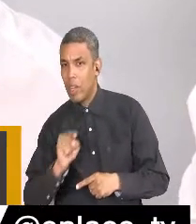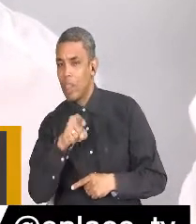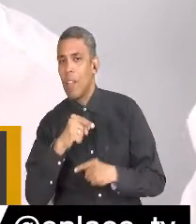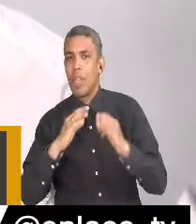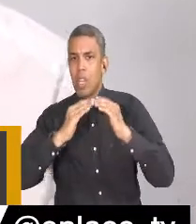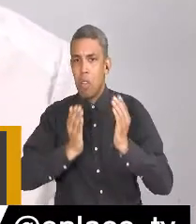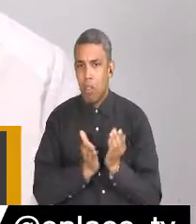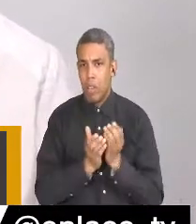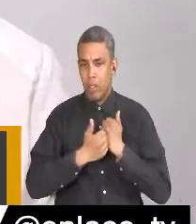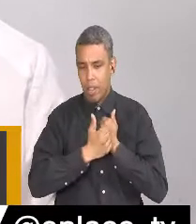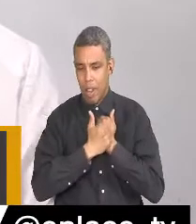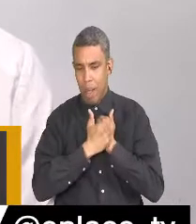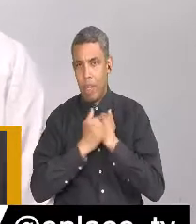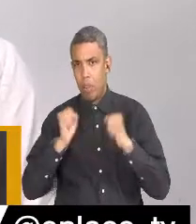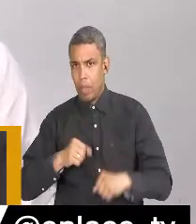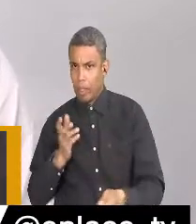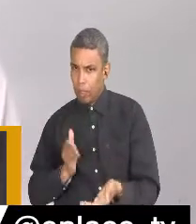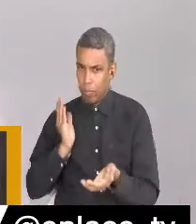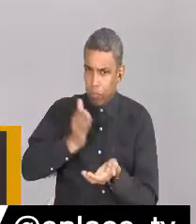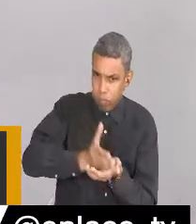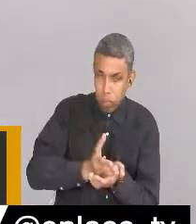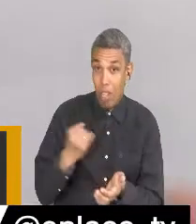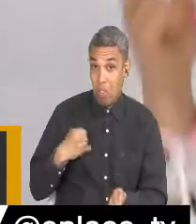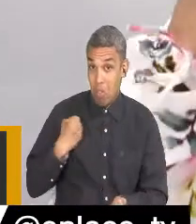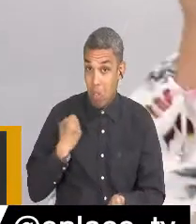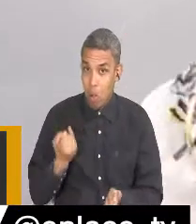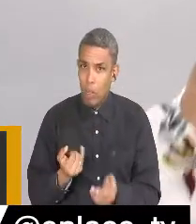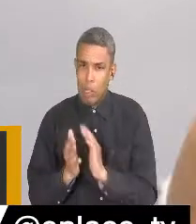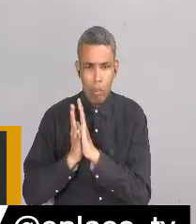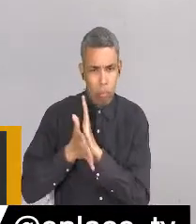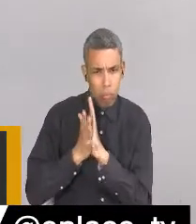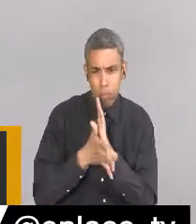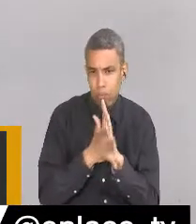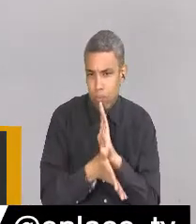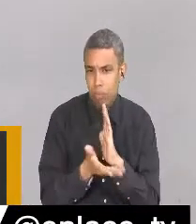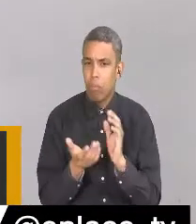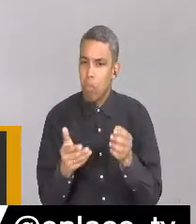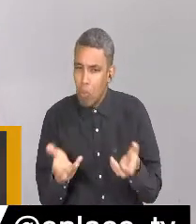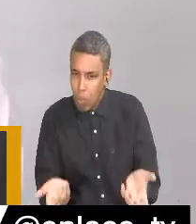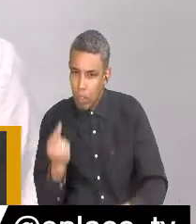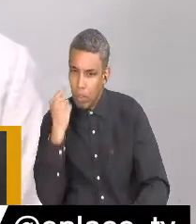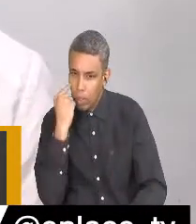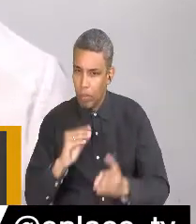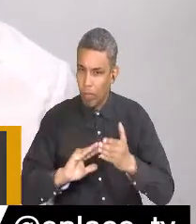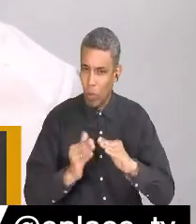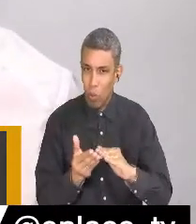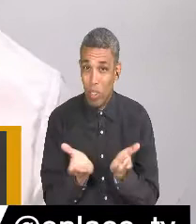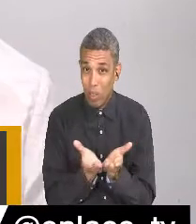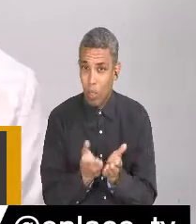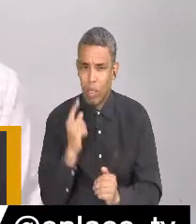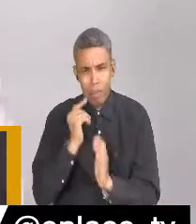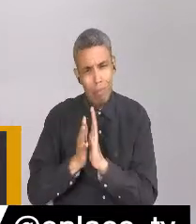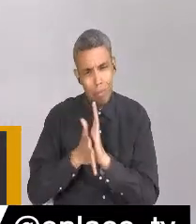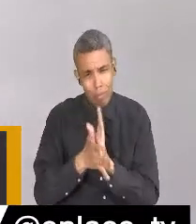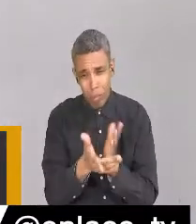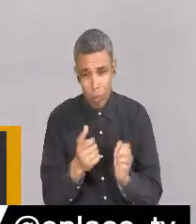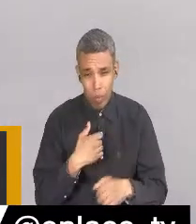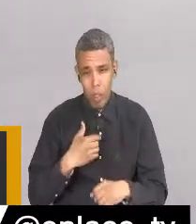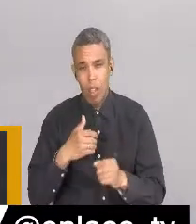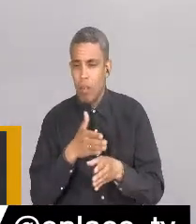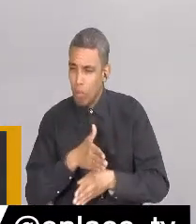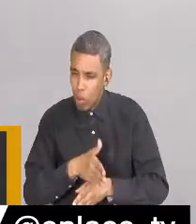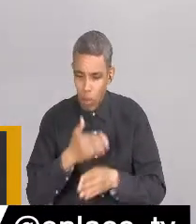esta entidad para nosotros llegar con estas alternativas a decirle a la comunidad que esa no es la solución, que las problemáticas